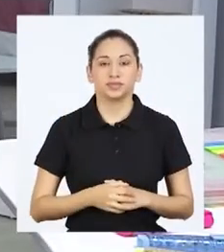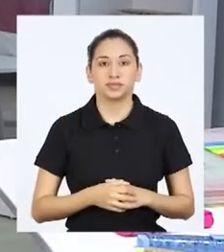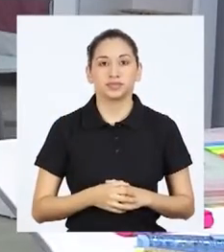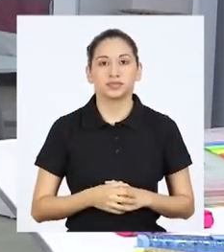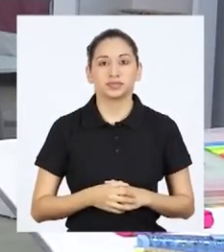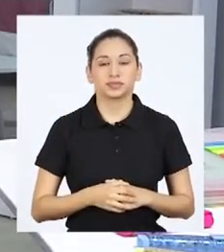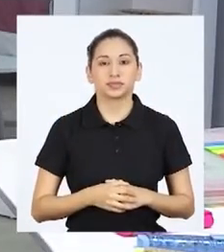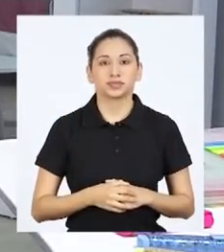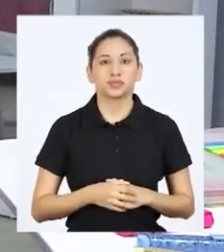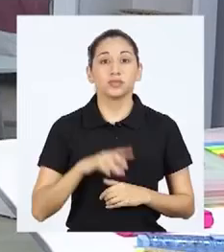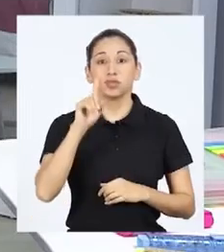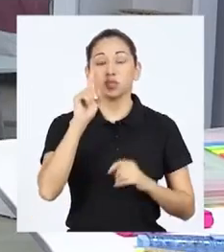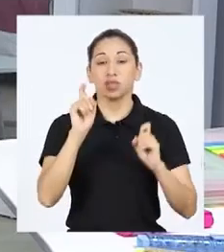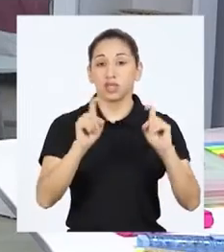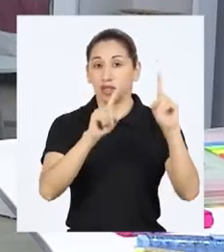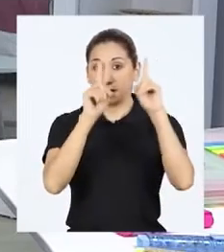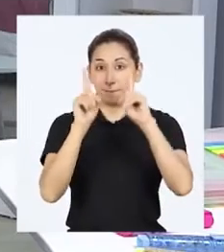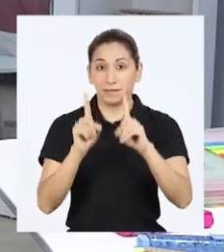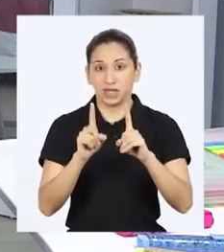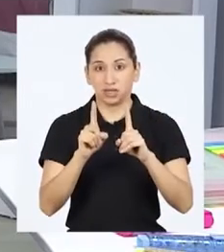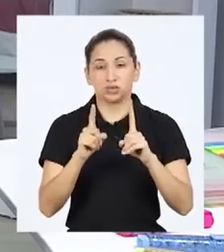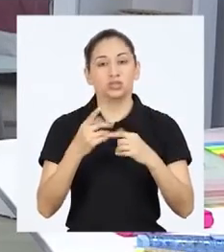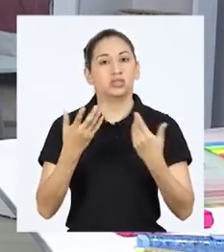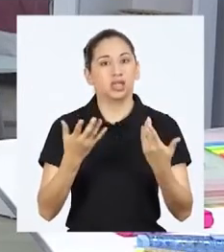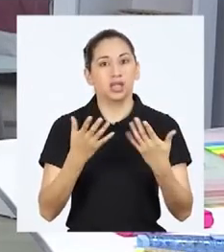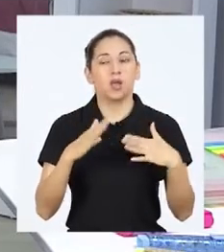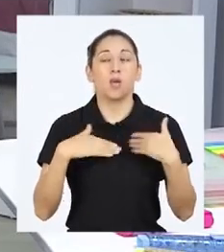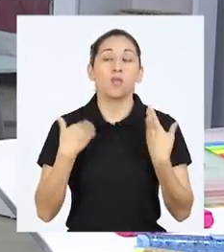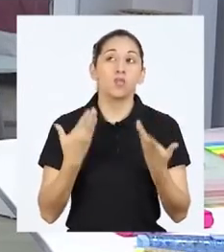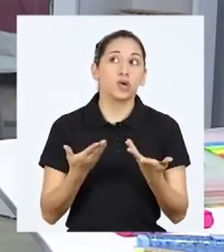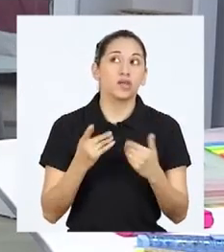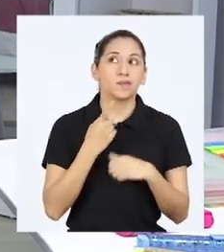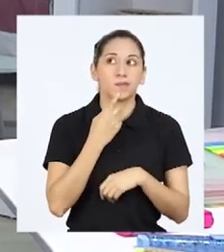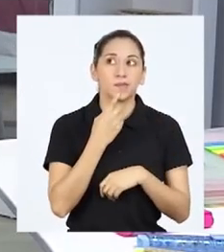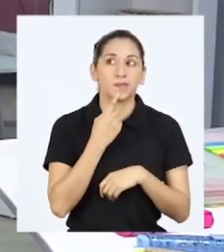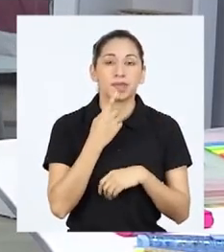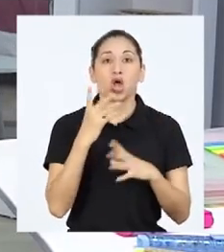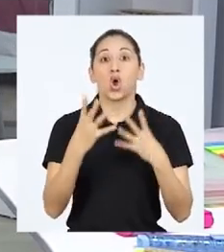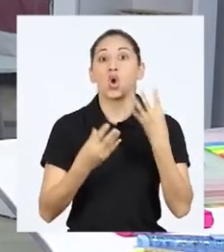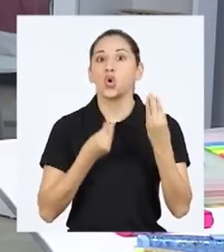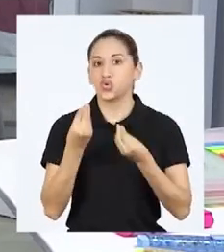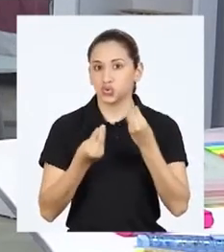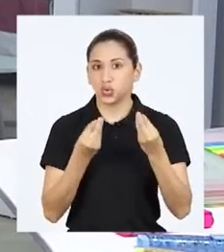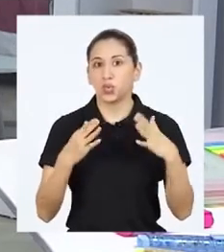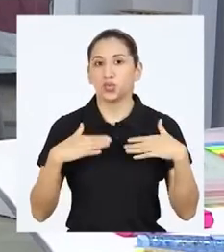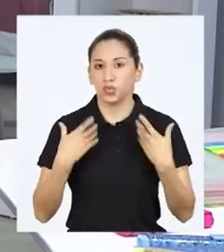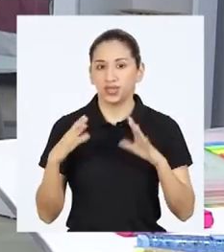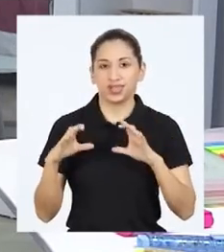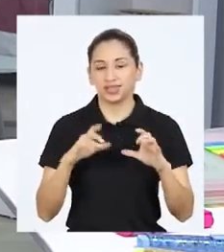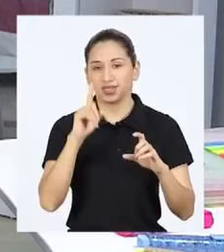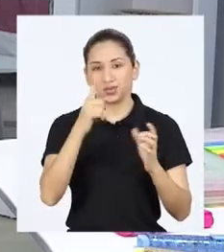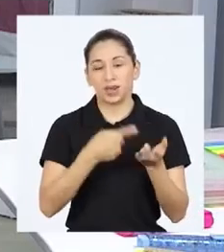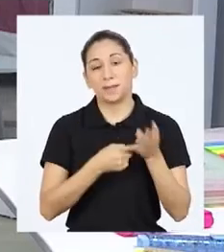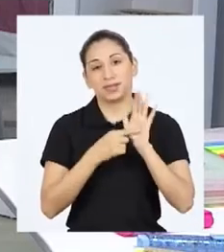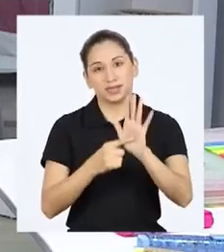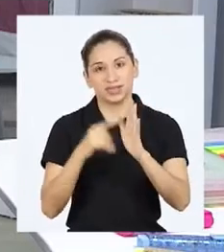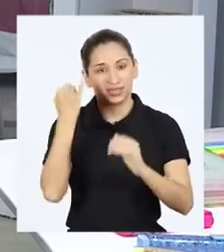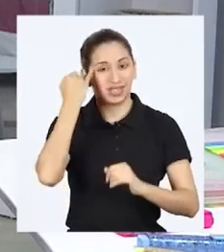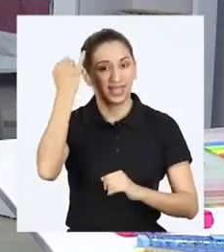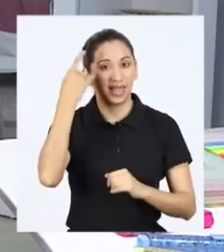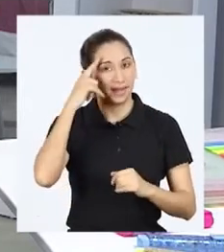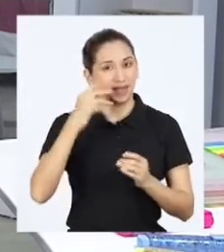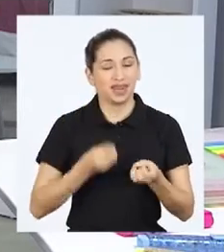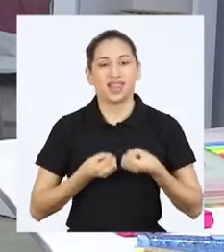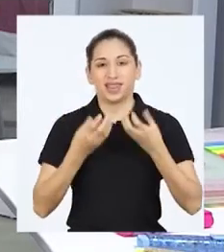Una pregunta retadora sobre el tema que estamos desarrollando podría ser ¿cómo hacer una presentación creativa para dar a conocer